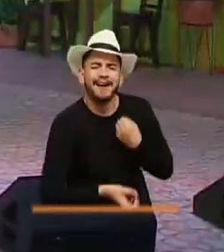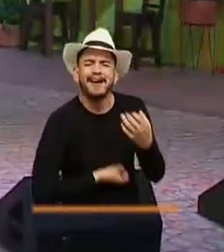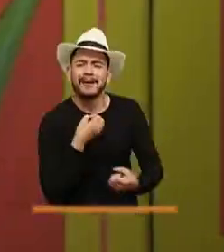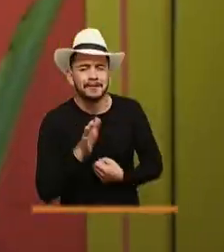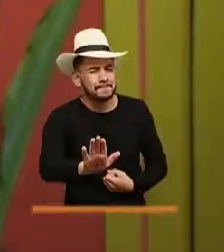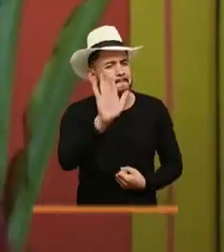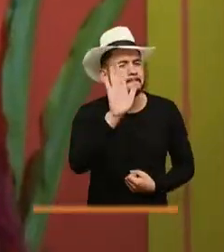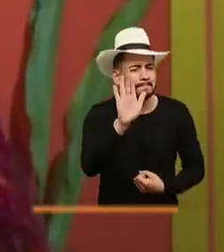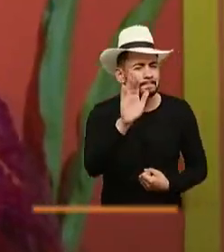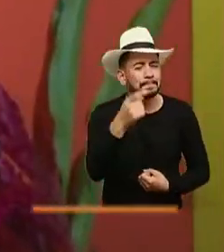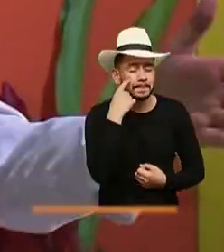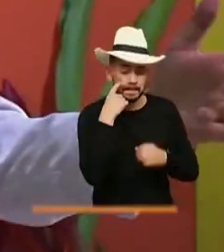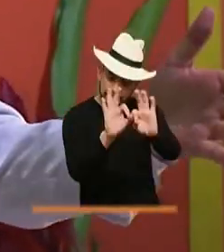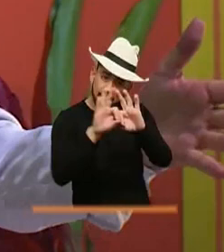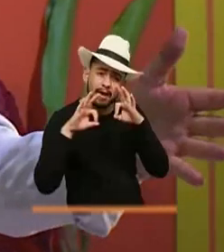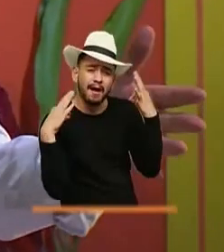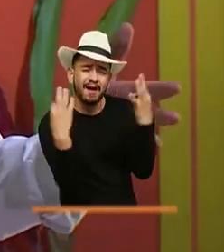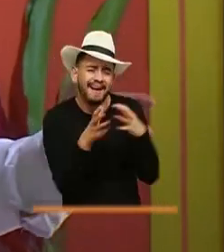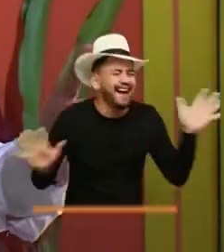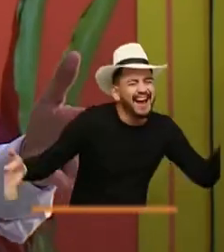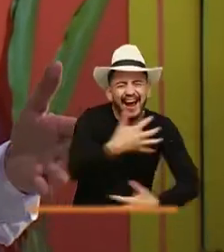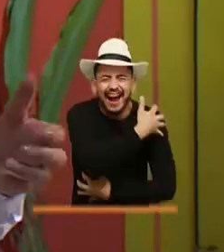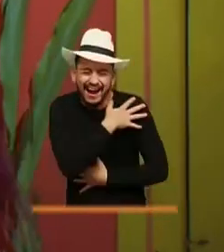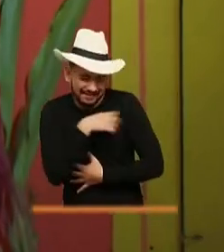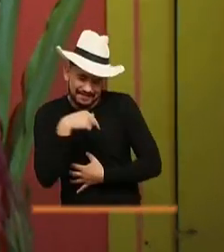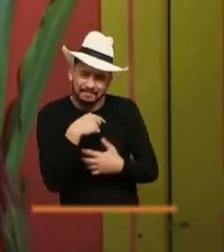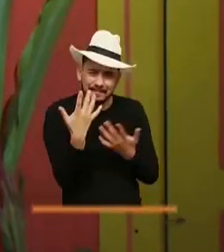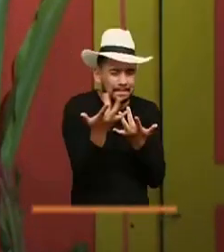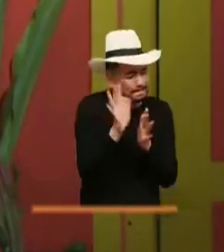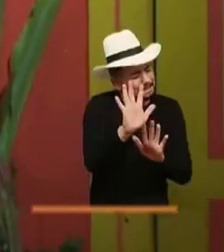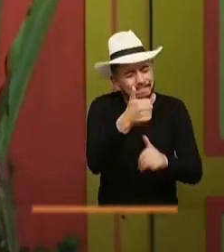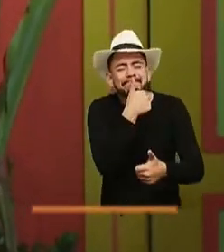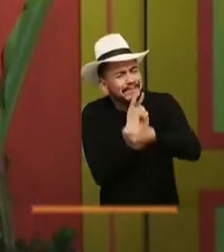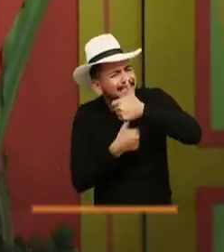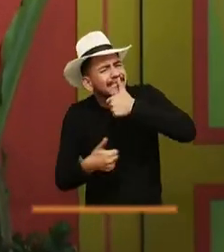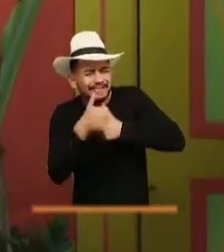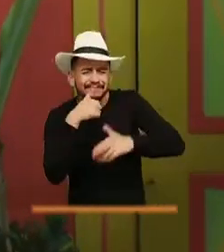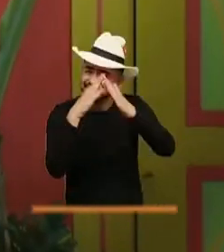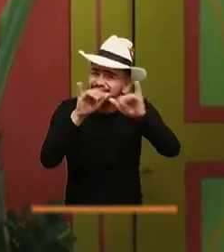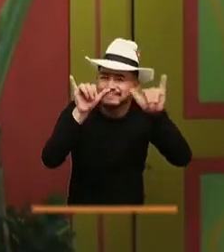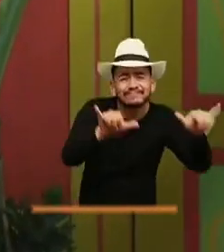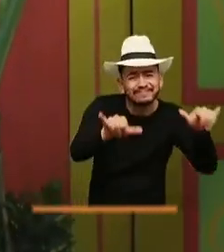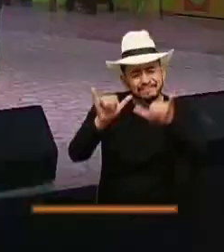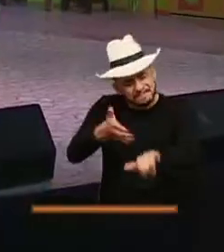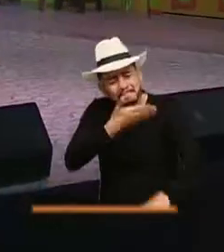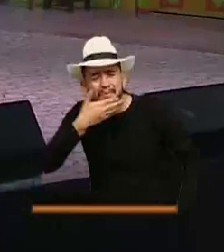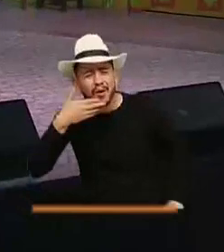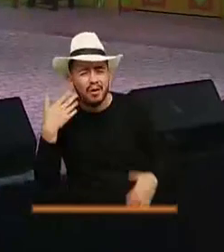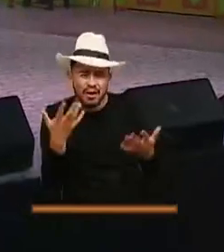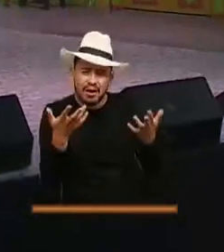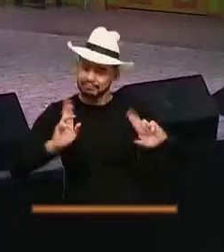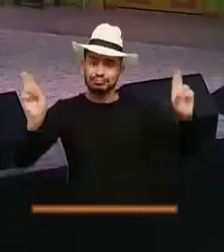la abraza. Mientras pasa todo esto, es mejor quedarse en casa.